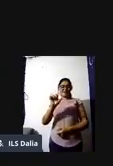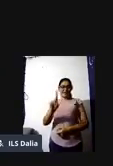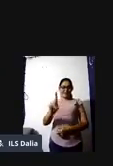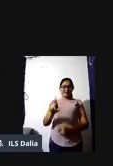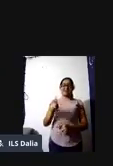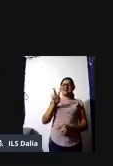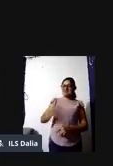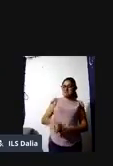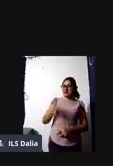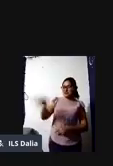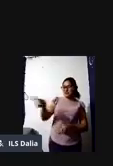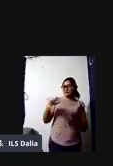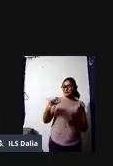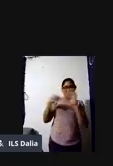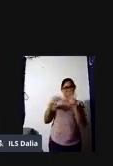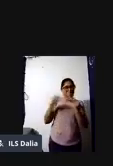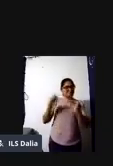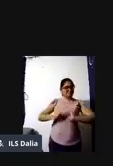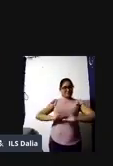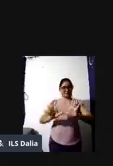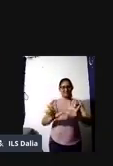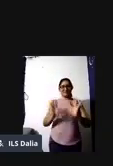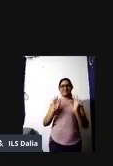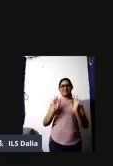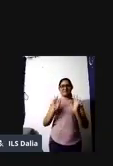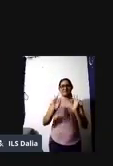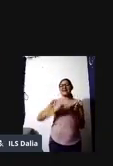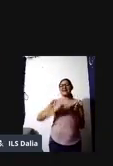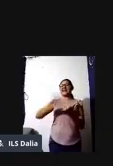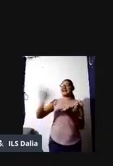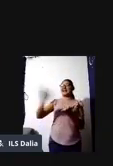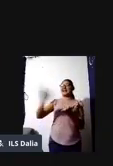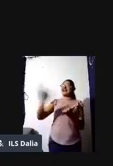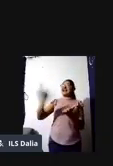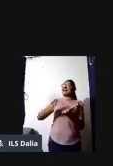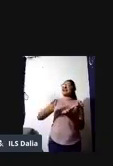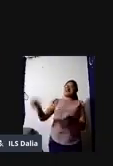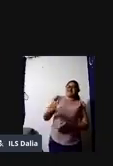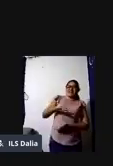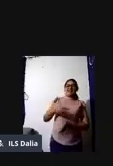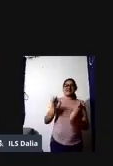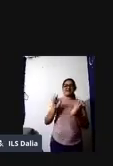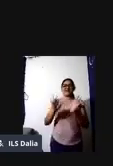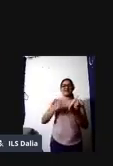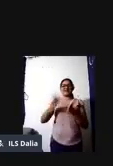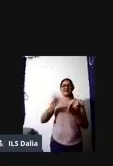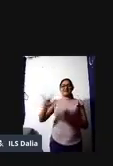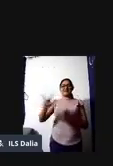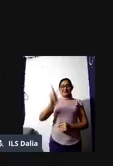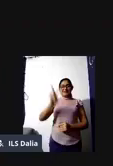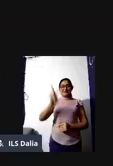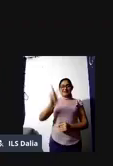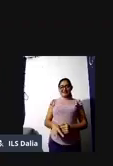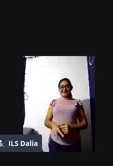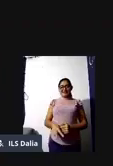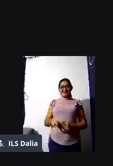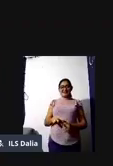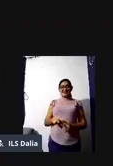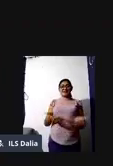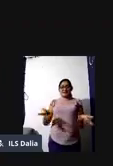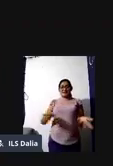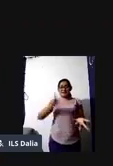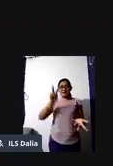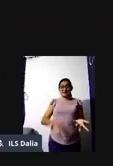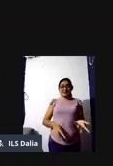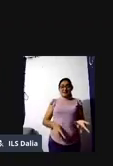lo que estamos hablando. Gracias, porque justo... No, pero es así. Aquí no se paga, Sani, no se